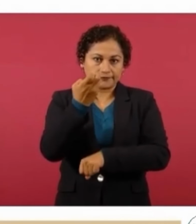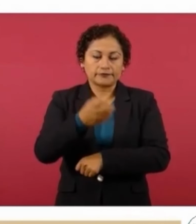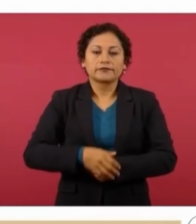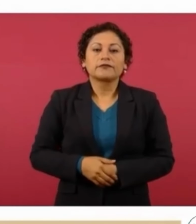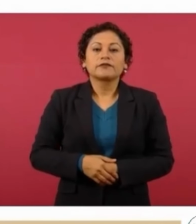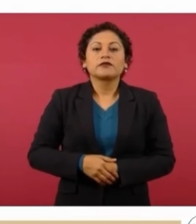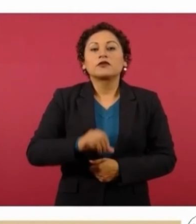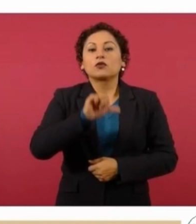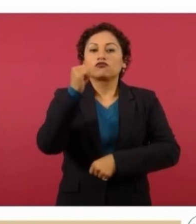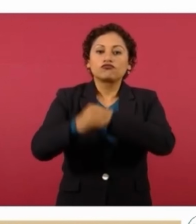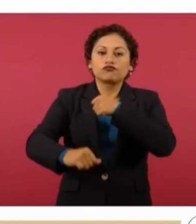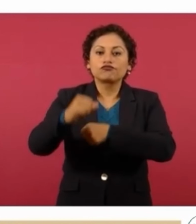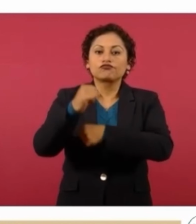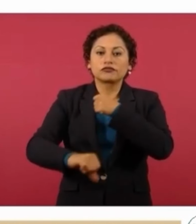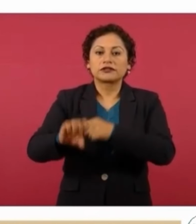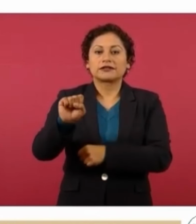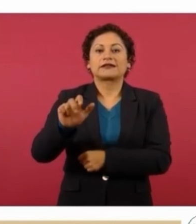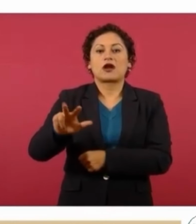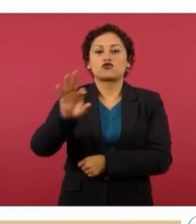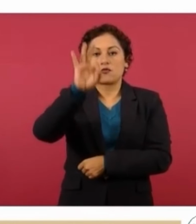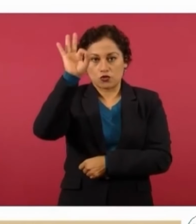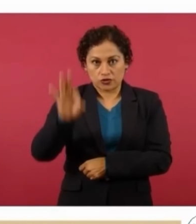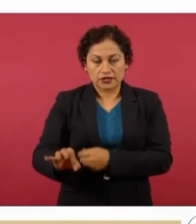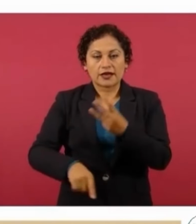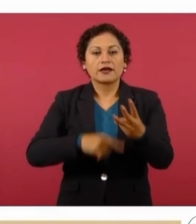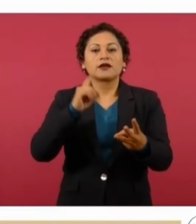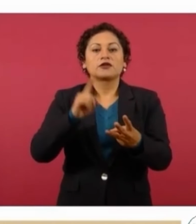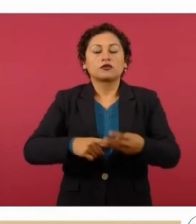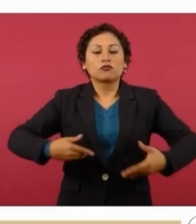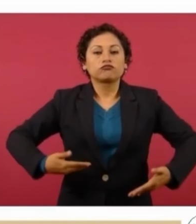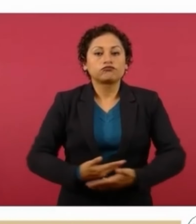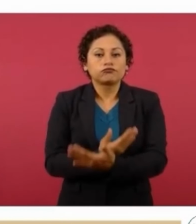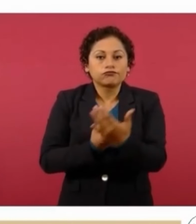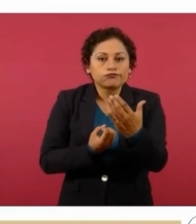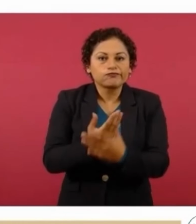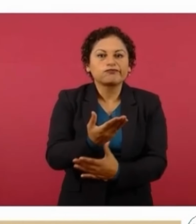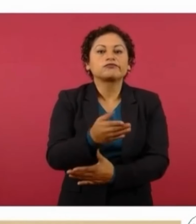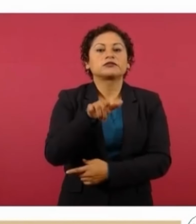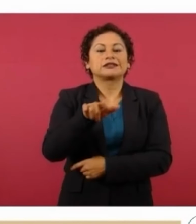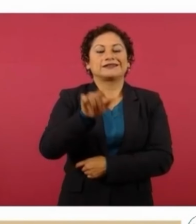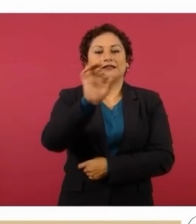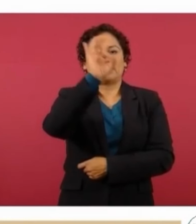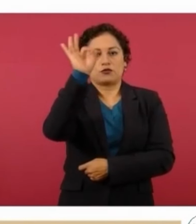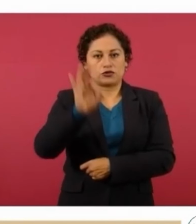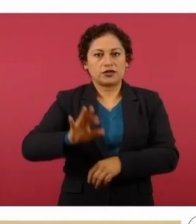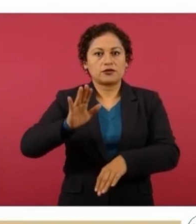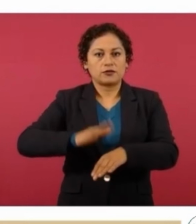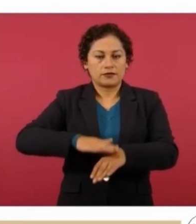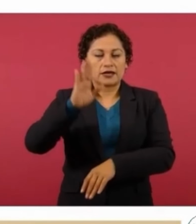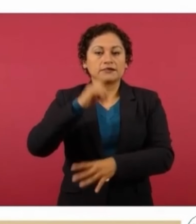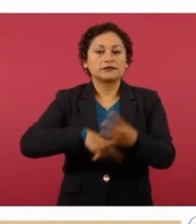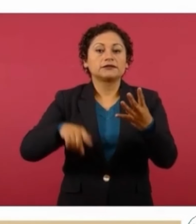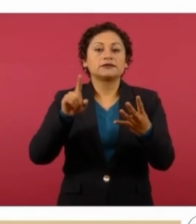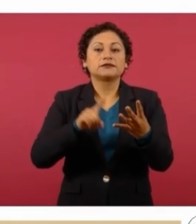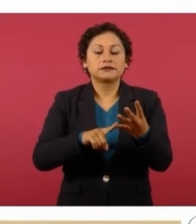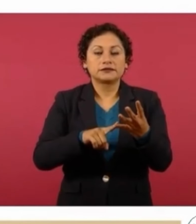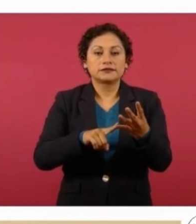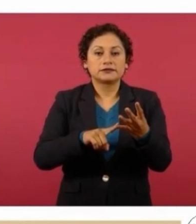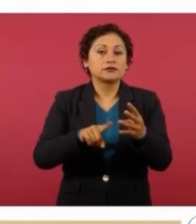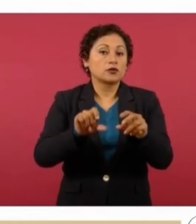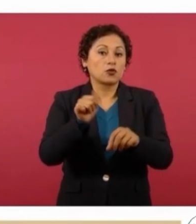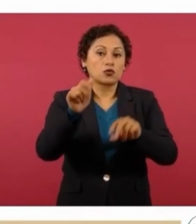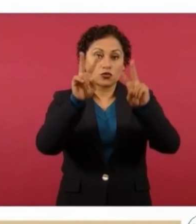tuvieron un incremento en el 68%, los partos atendidos en un 17% y en el